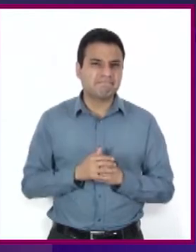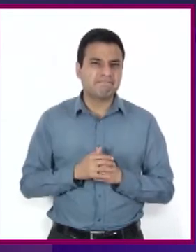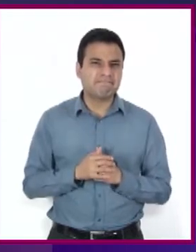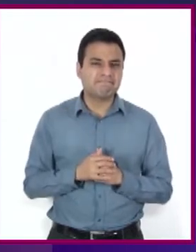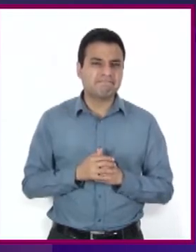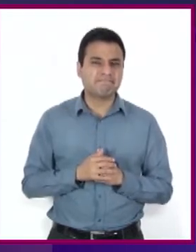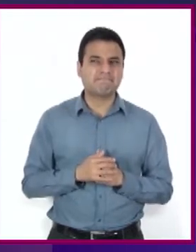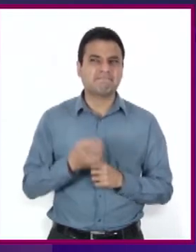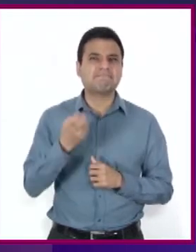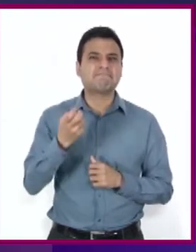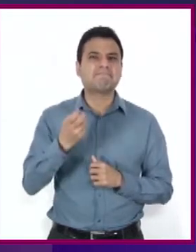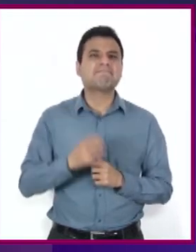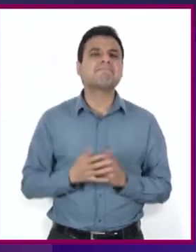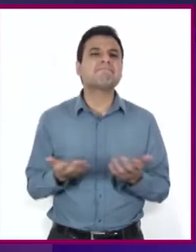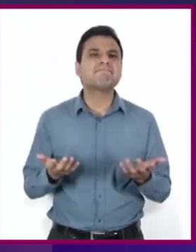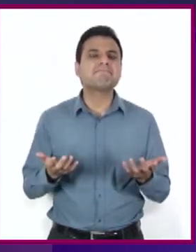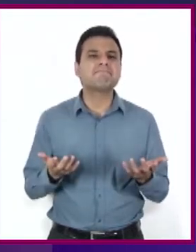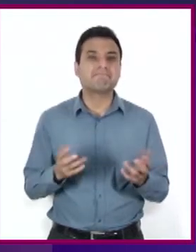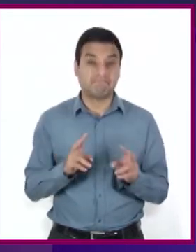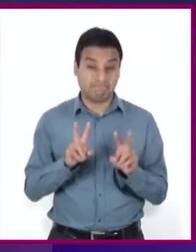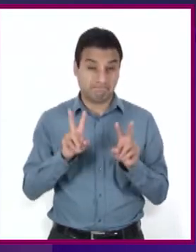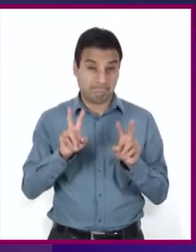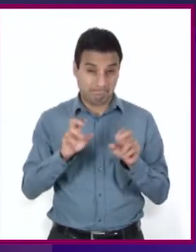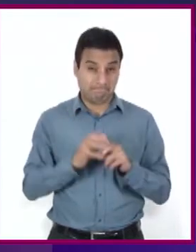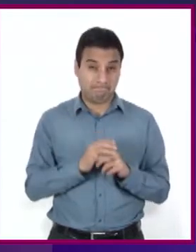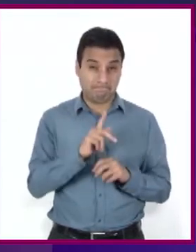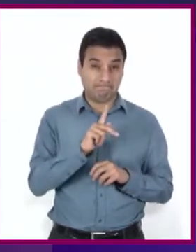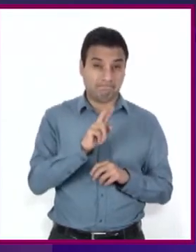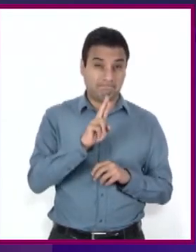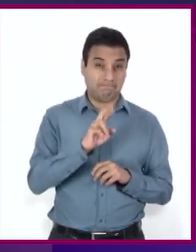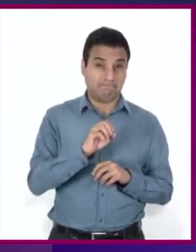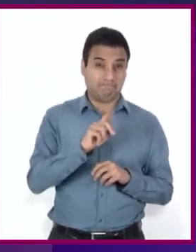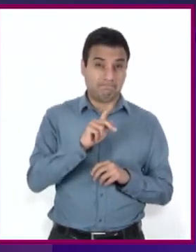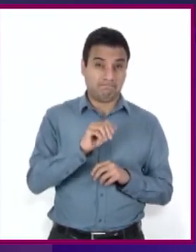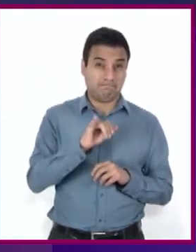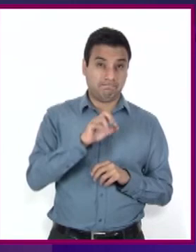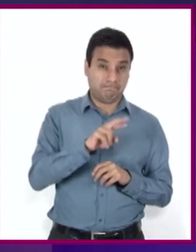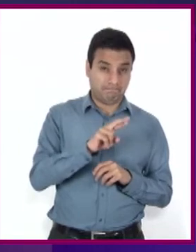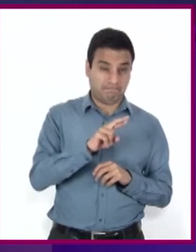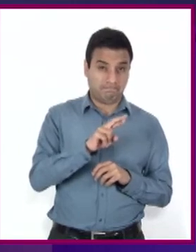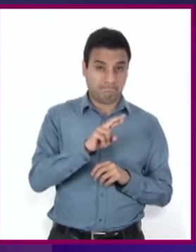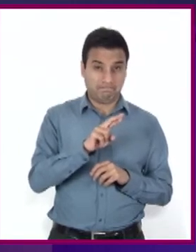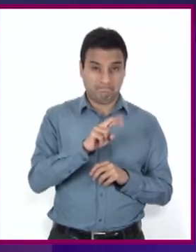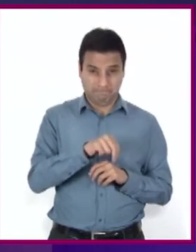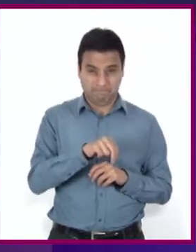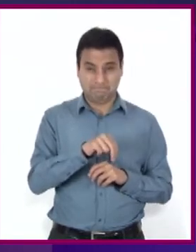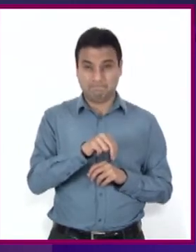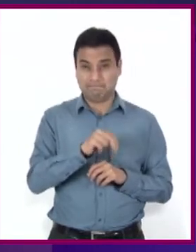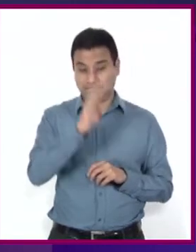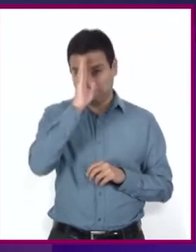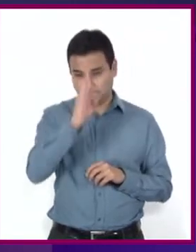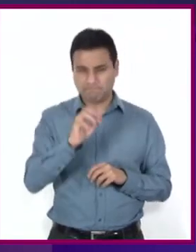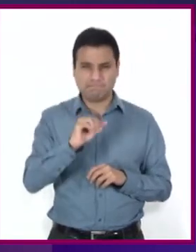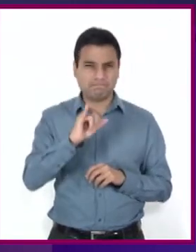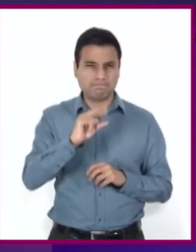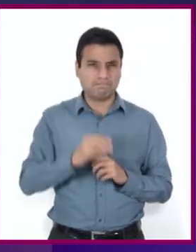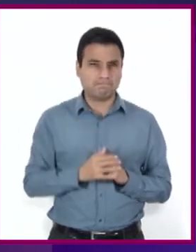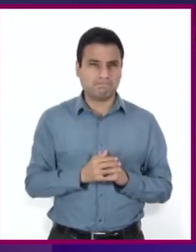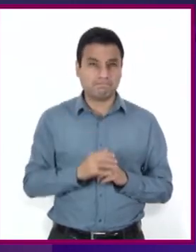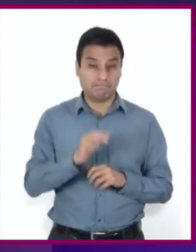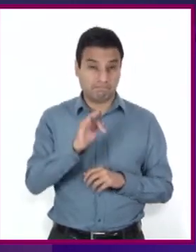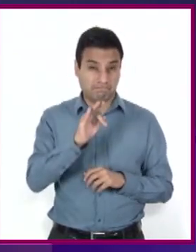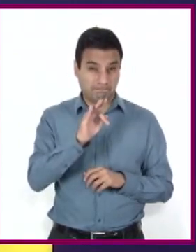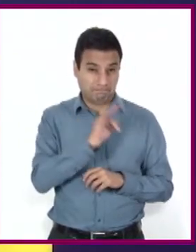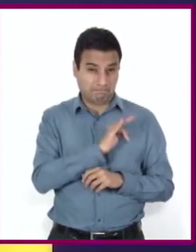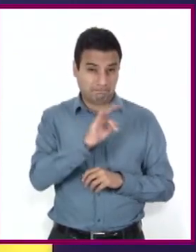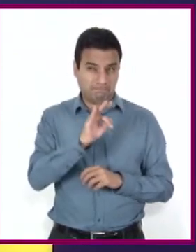si corresponde a una situación de proporción directa? ¿Sería posible encontrar una expresión que modele esta